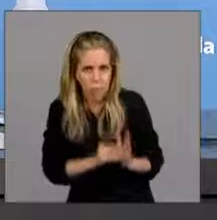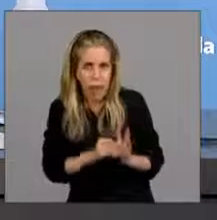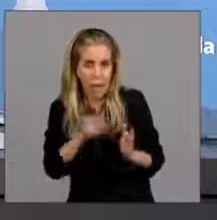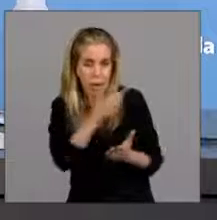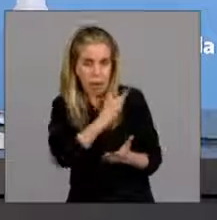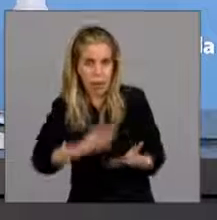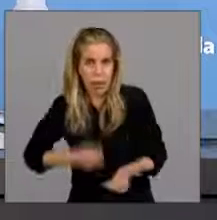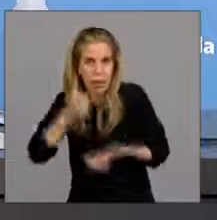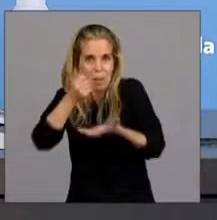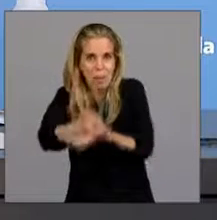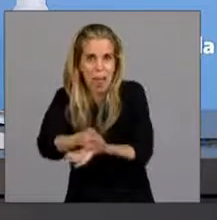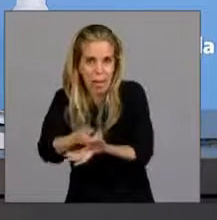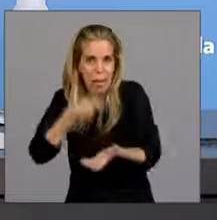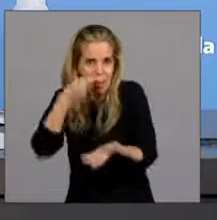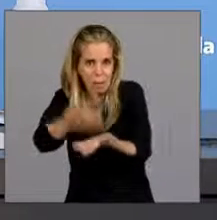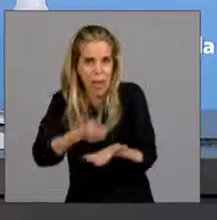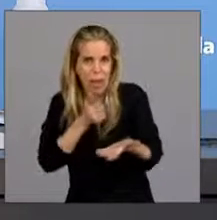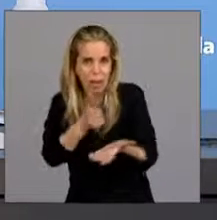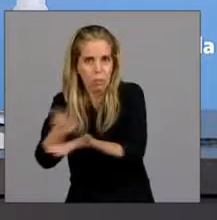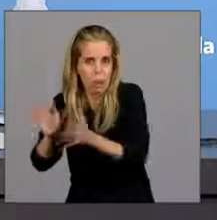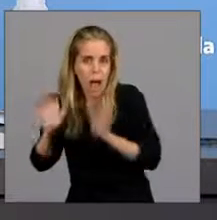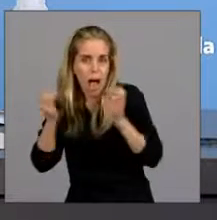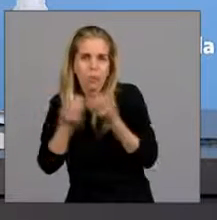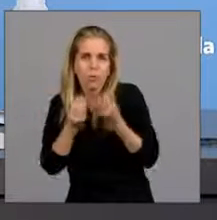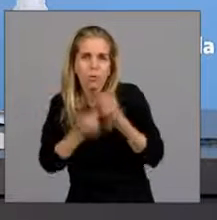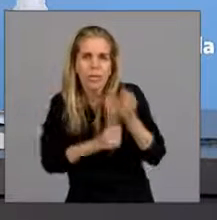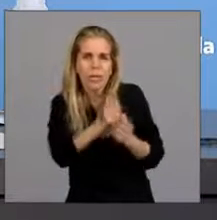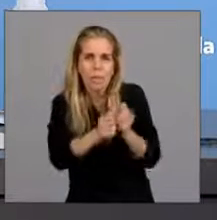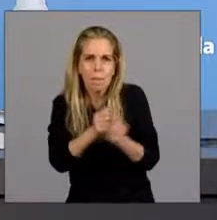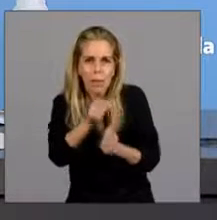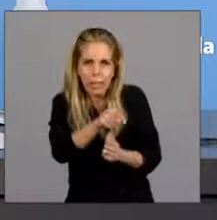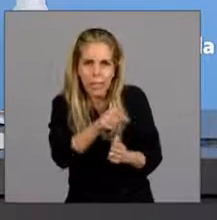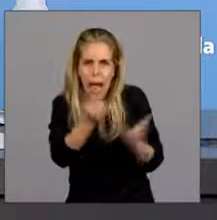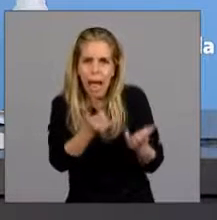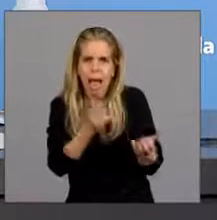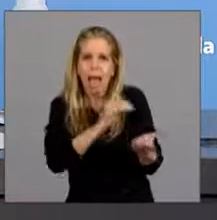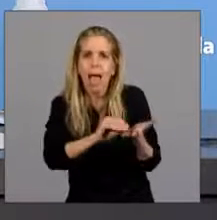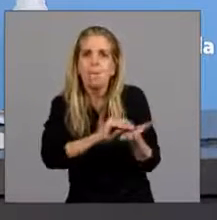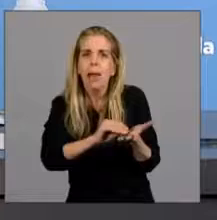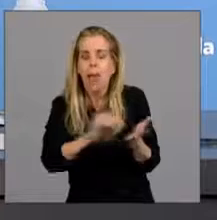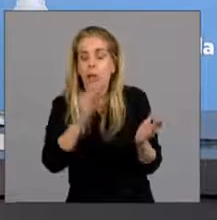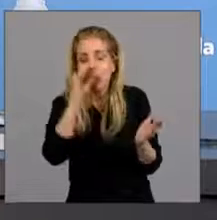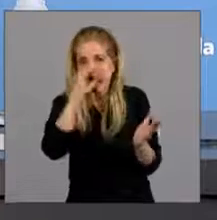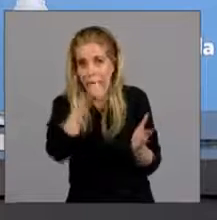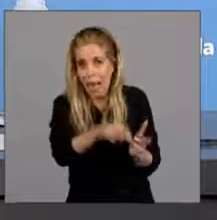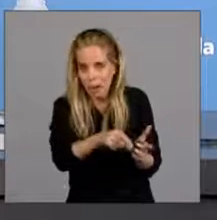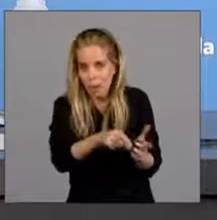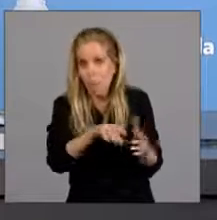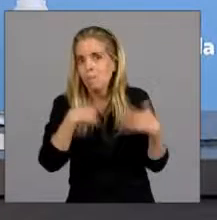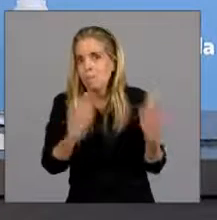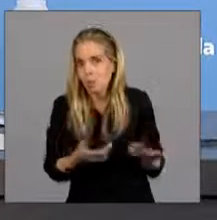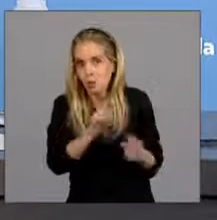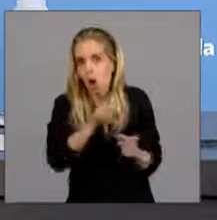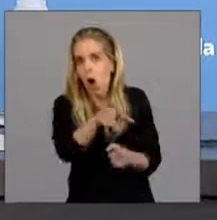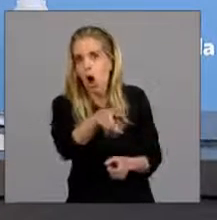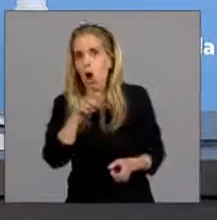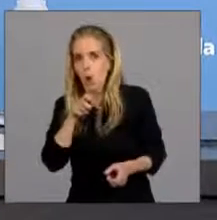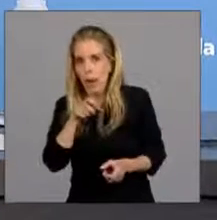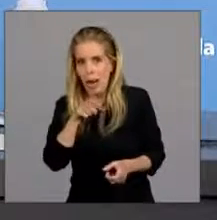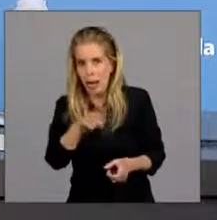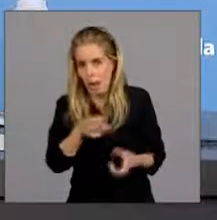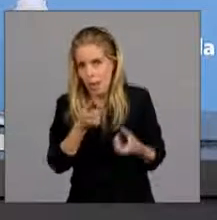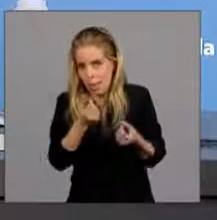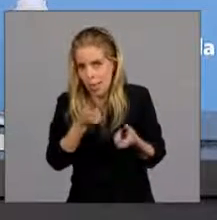estamos dando cuenta es que hay muchas empresas que tienen personal no registrado y no reciben consecuentemente el